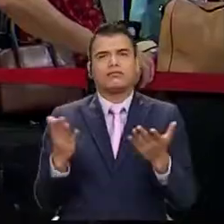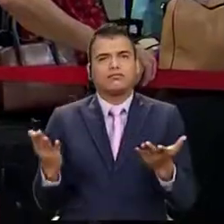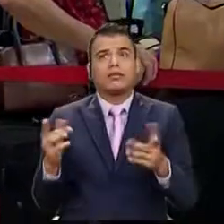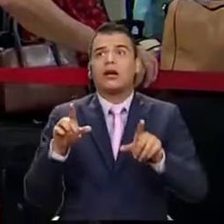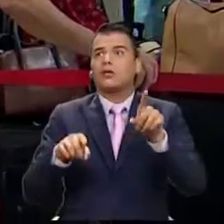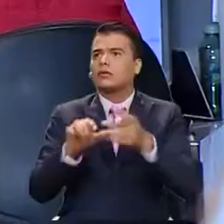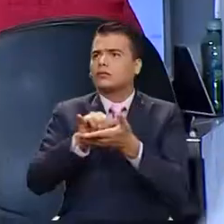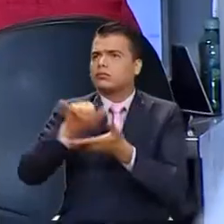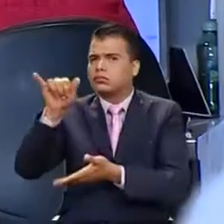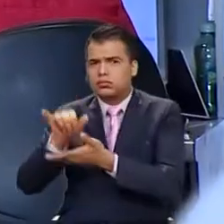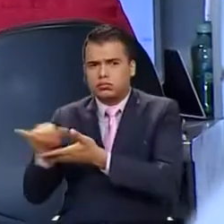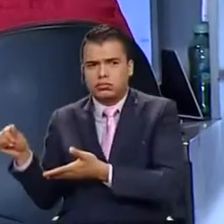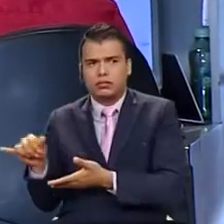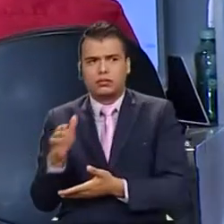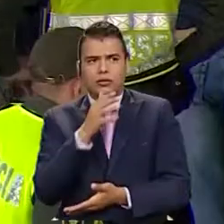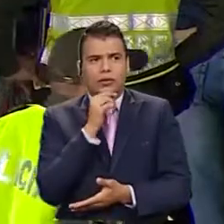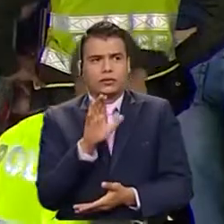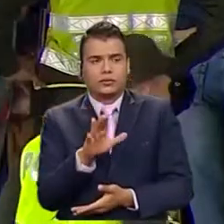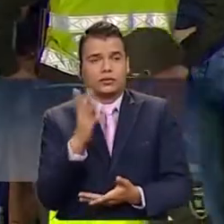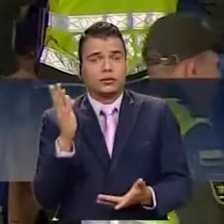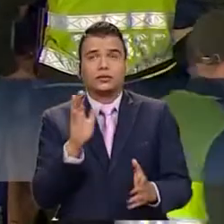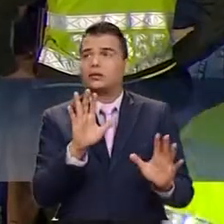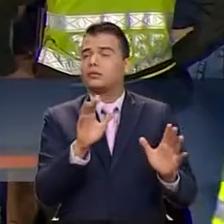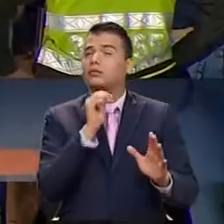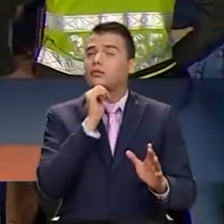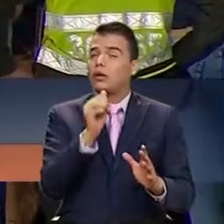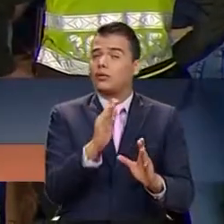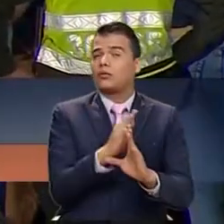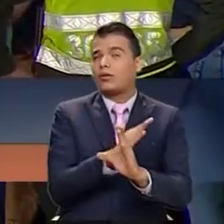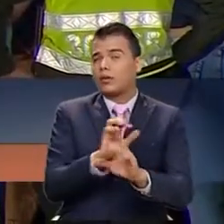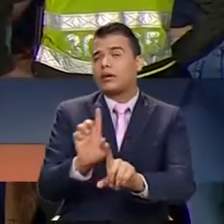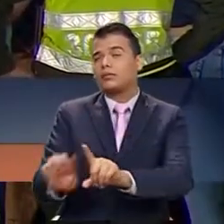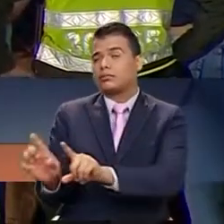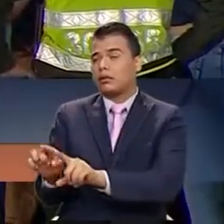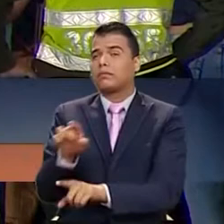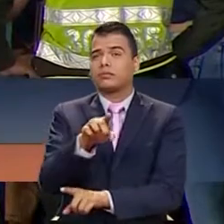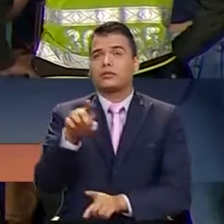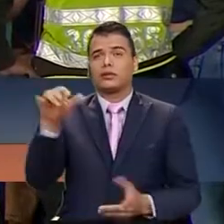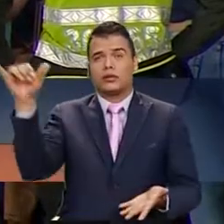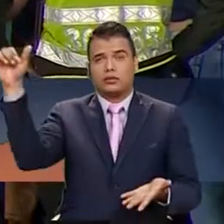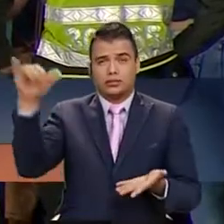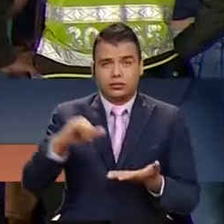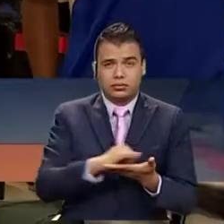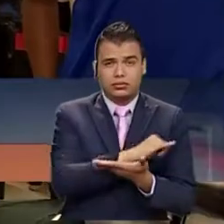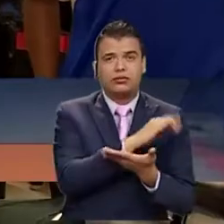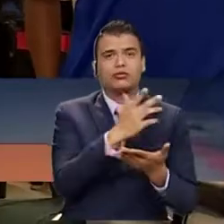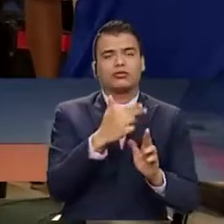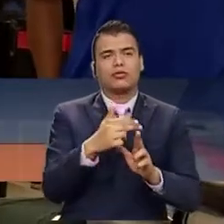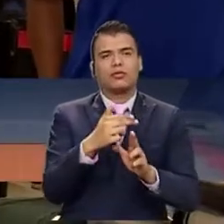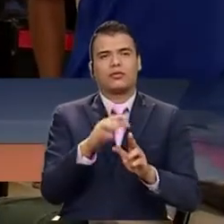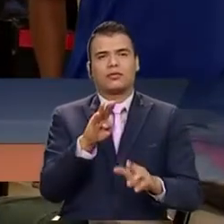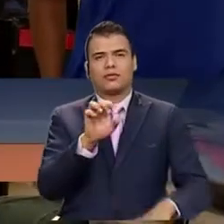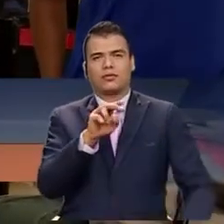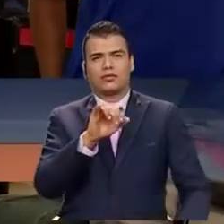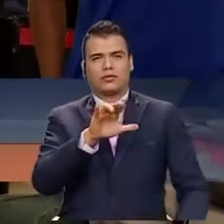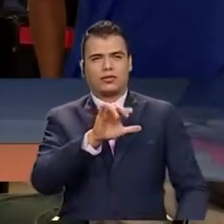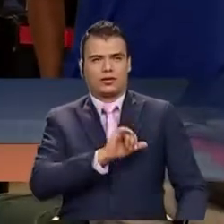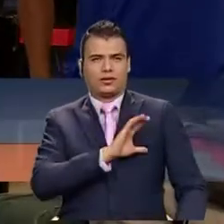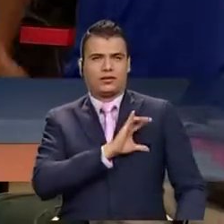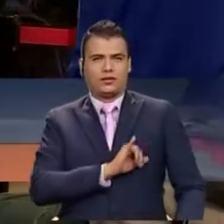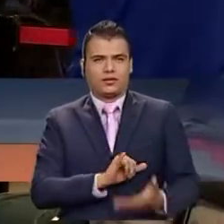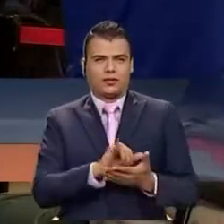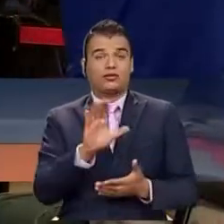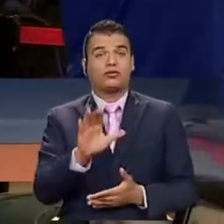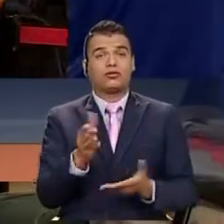Caos, caos y más caos. Este es el panorama que se vive en el aeropuerto Alfonso Bonilla de Aragón, que sirve a la ciudad de Cali.